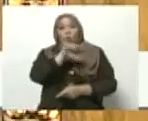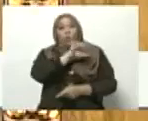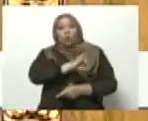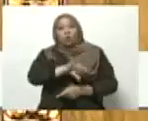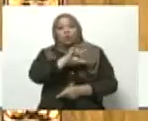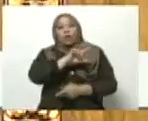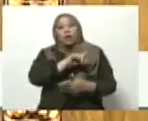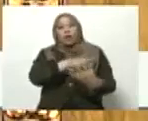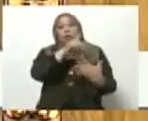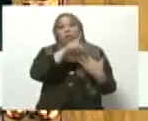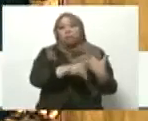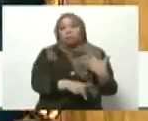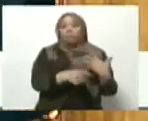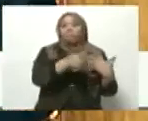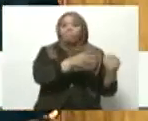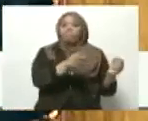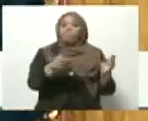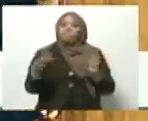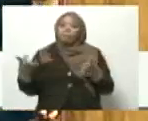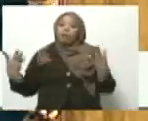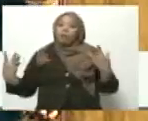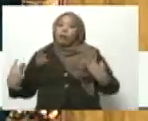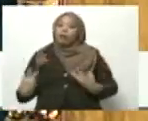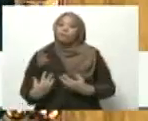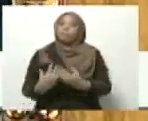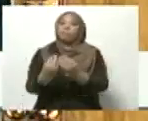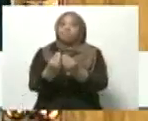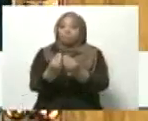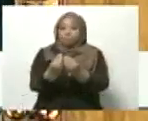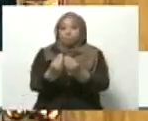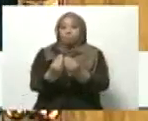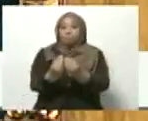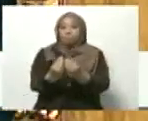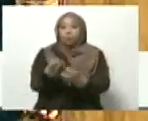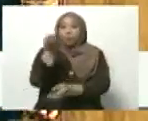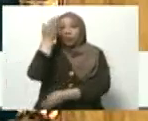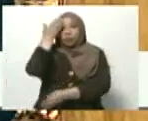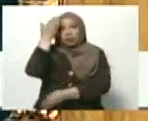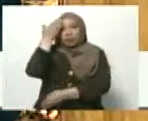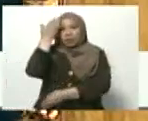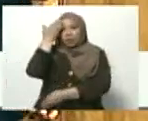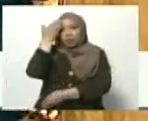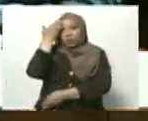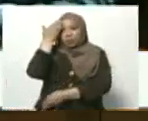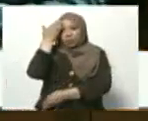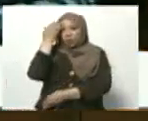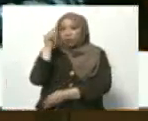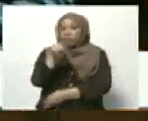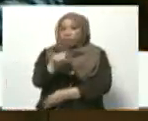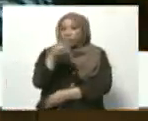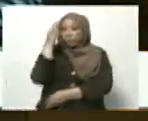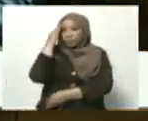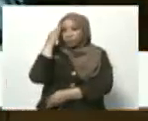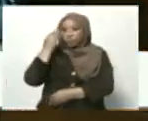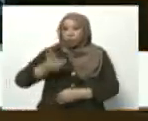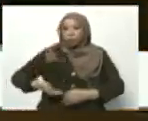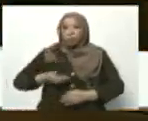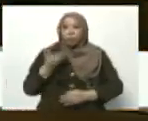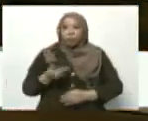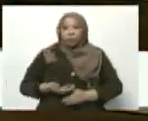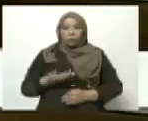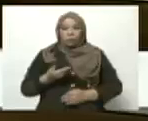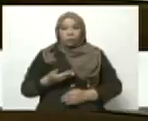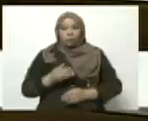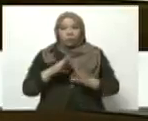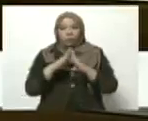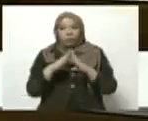frontera con Cúcuta, la OEA. Y ustedes conocen más que yo esa historia, pero le voy a dar dos detalles que son muy, muy, a mí me parecen los más importantes